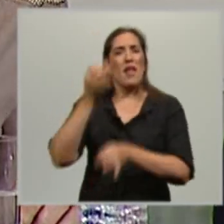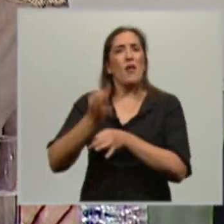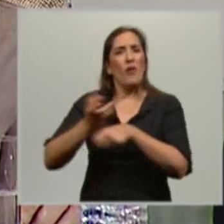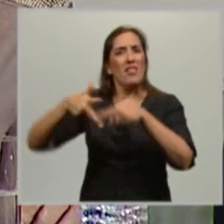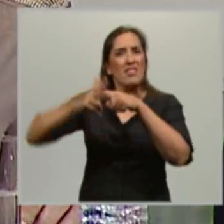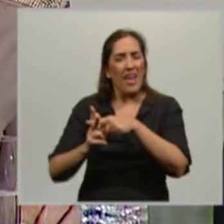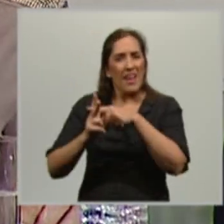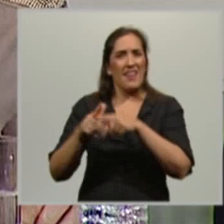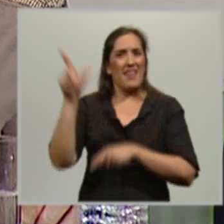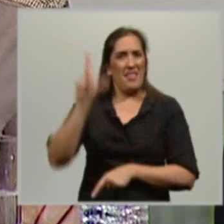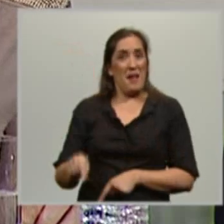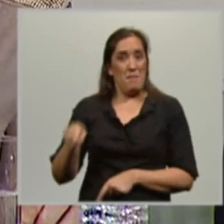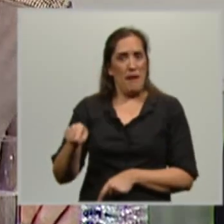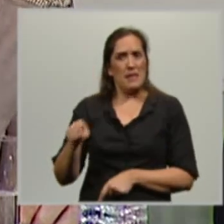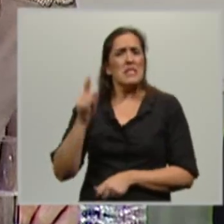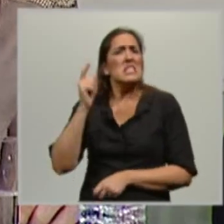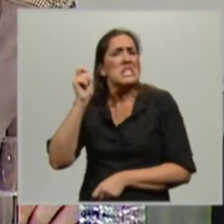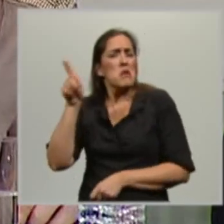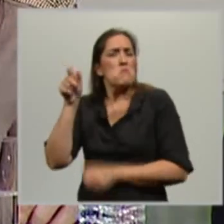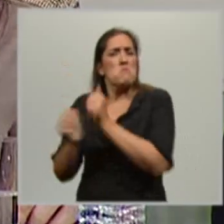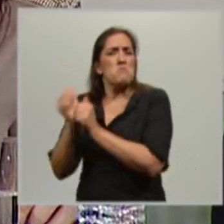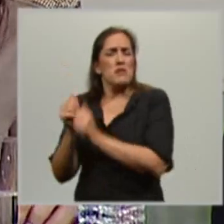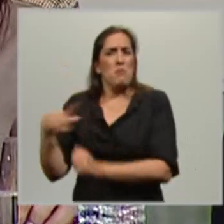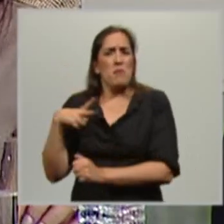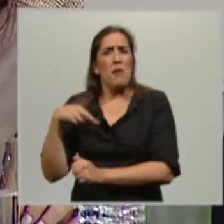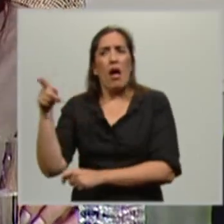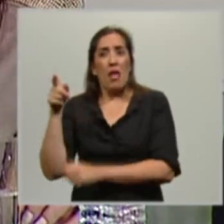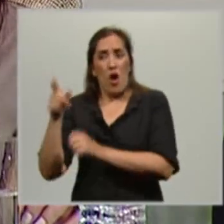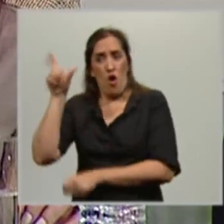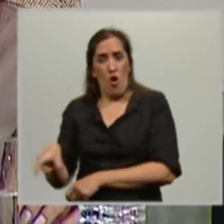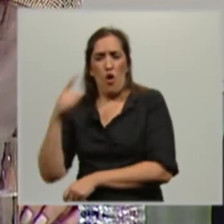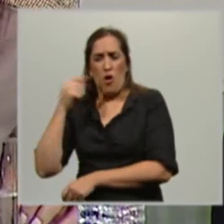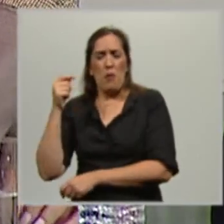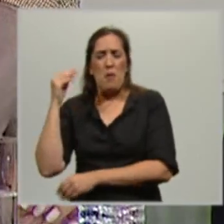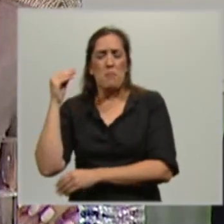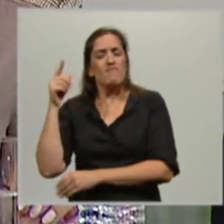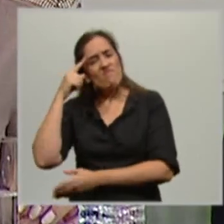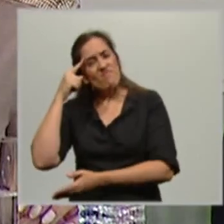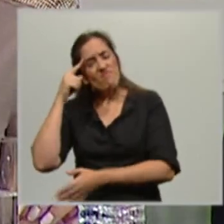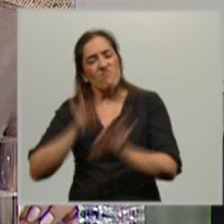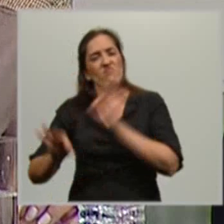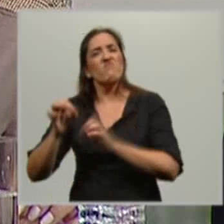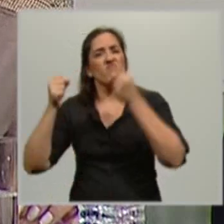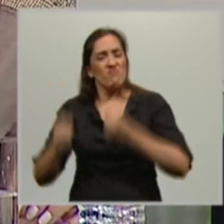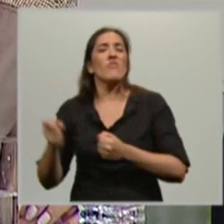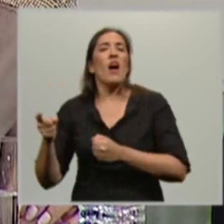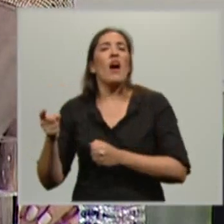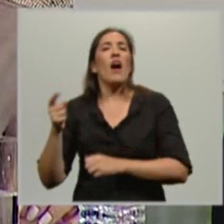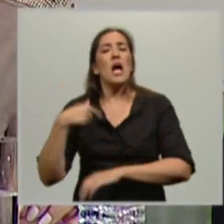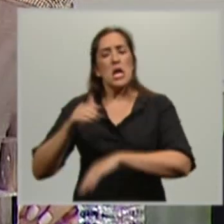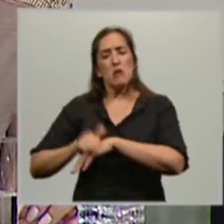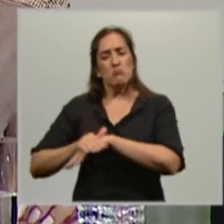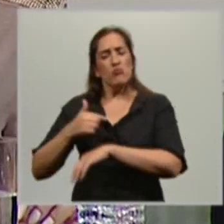país, hecha por un empresario privado del petróleo que decidió invertir en hacer una inversión de